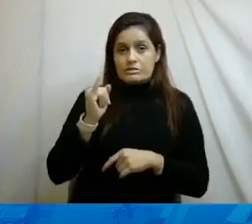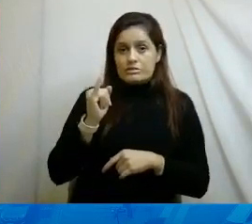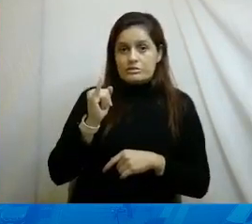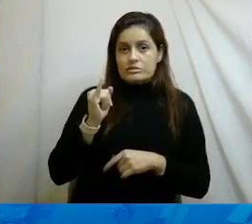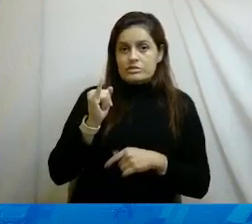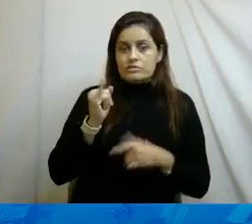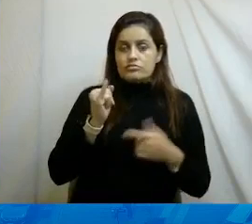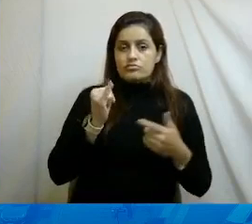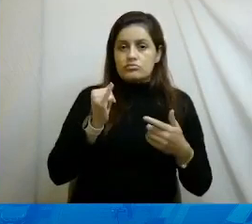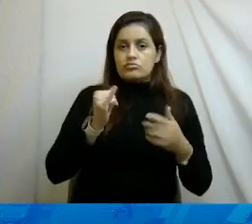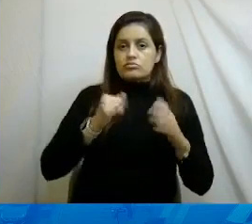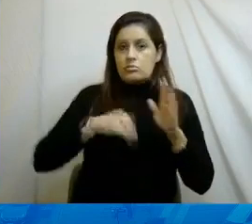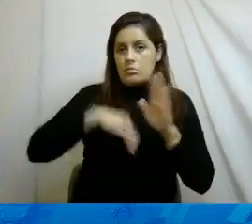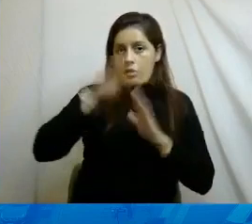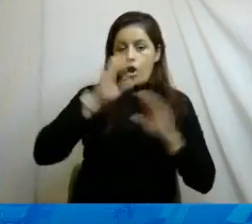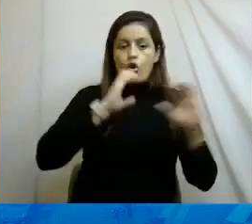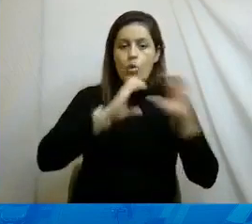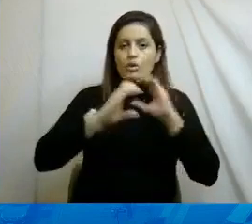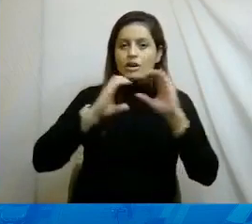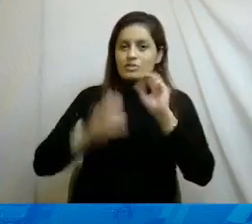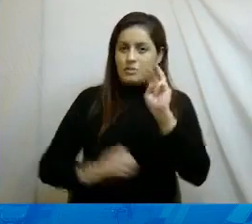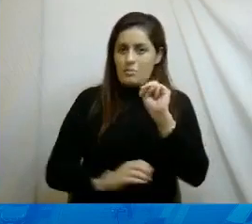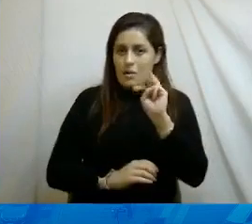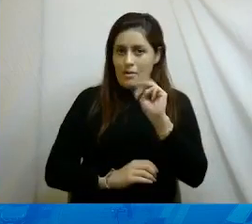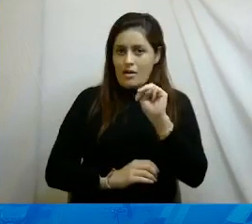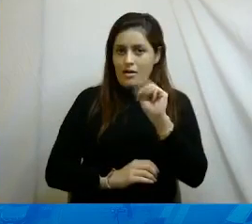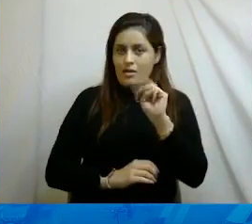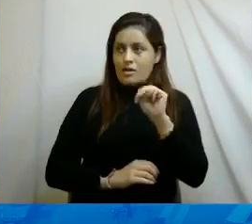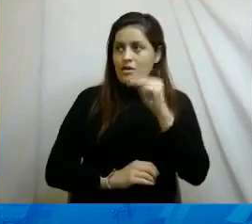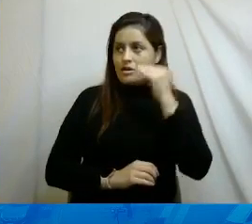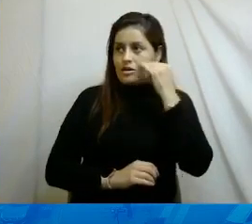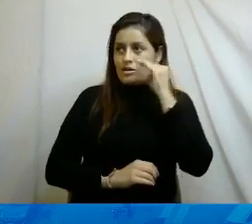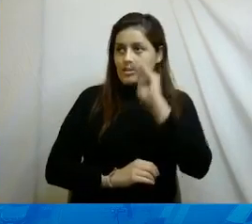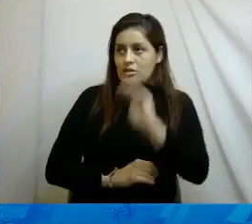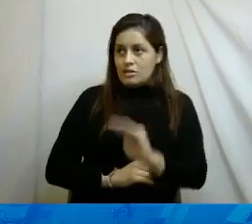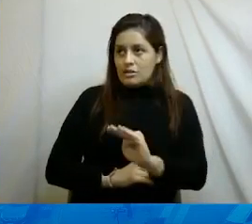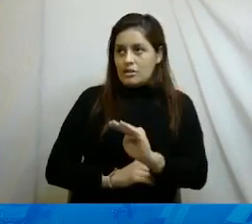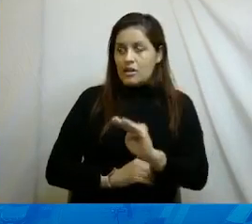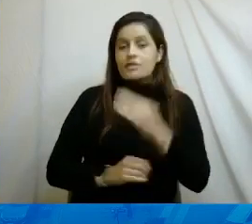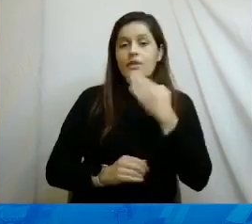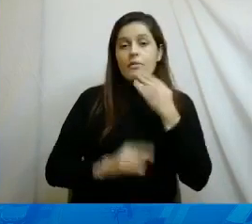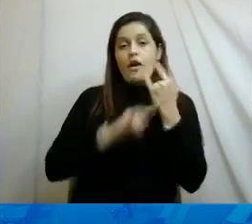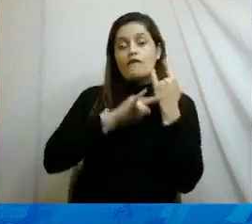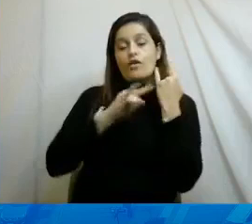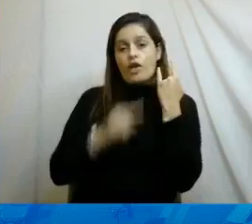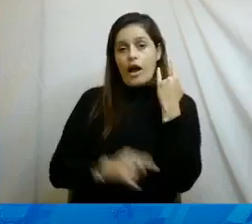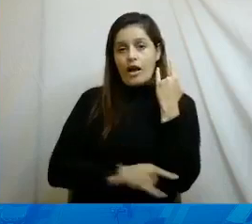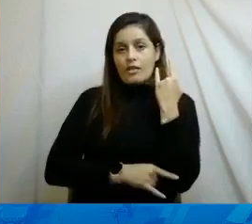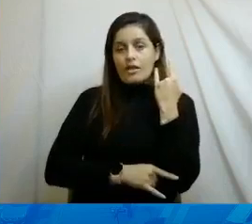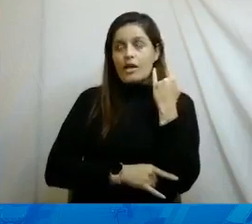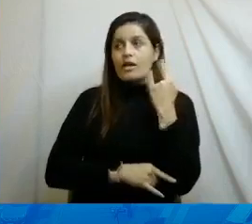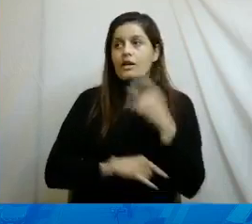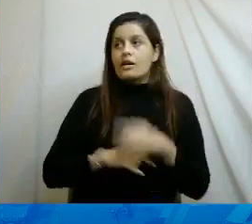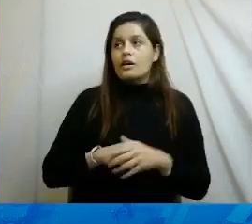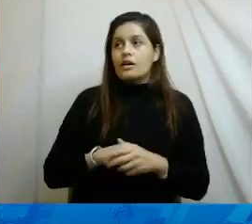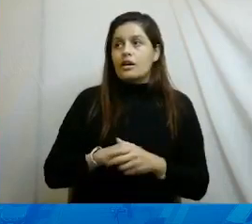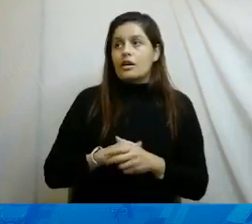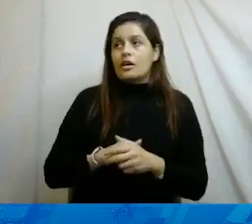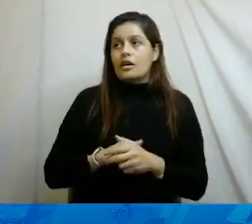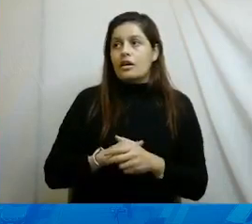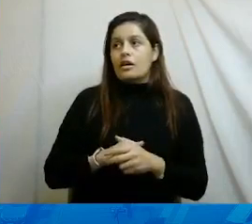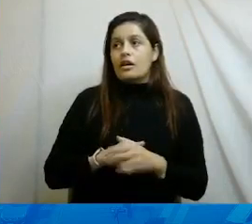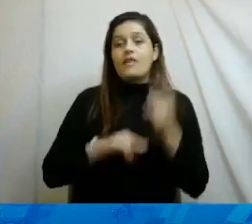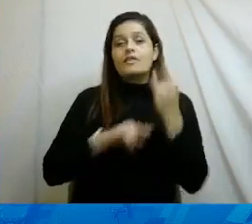en constante comunicación con la mamá de Rodrigo, con Jennifer, con la abogada, y también la semana pasada sostuve una reunión con la abogada